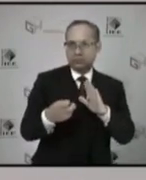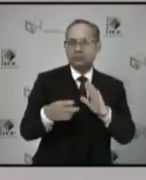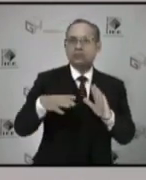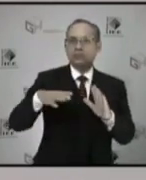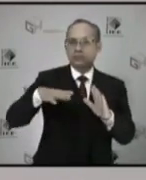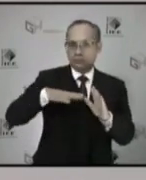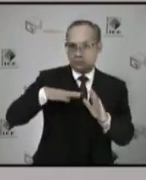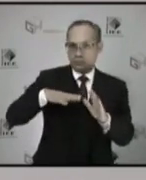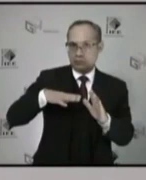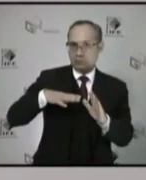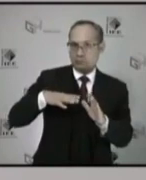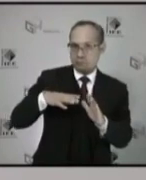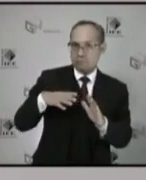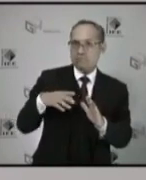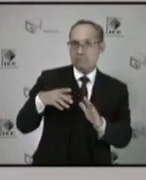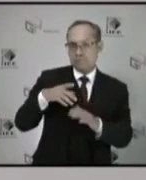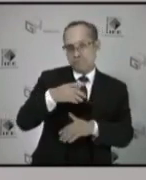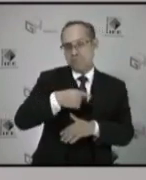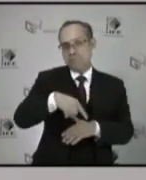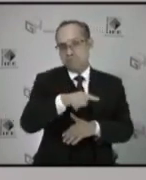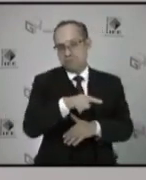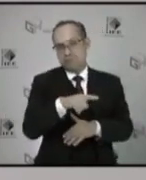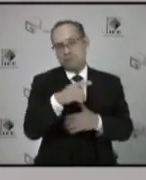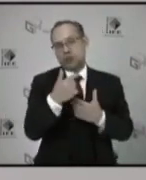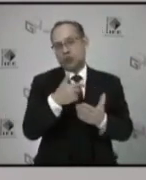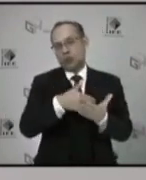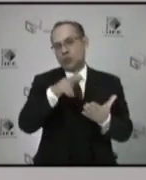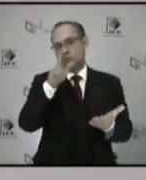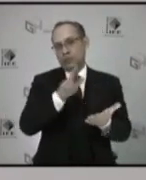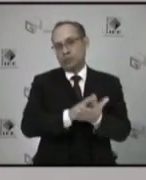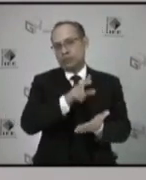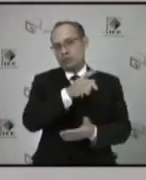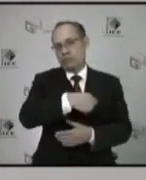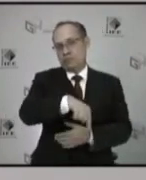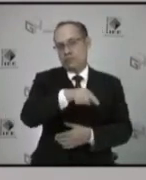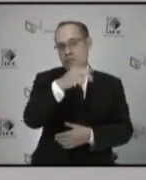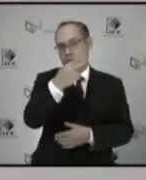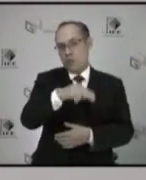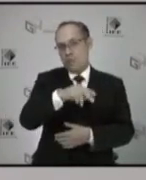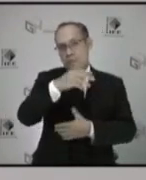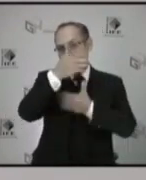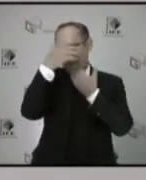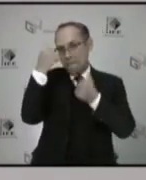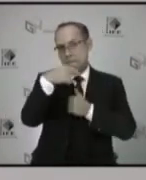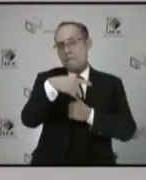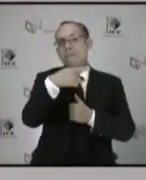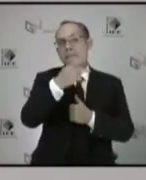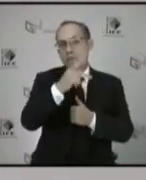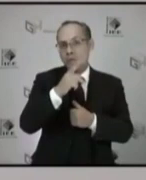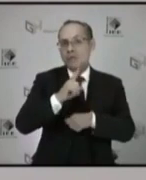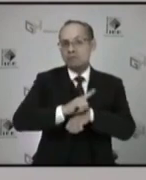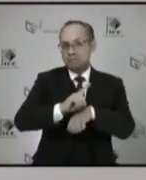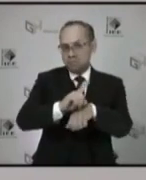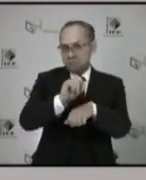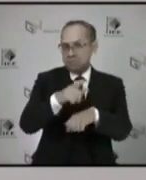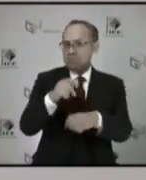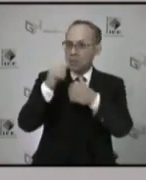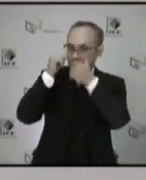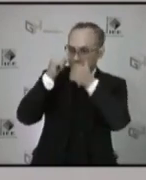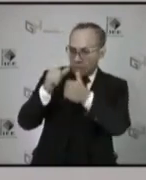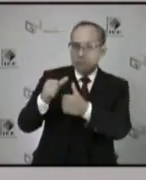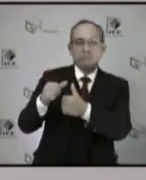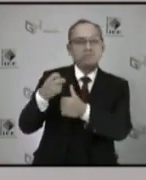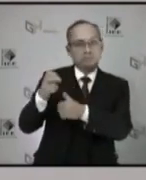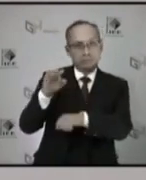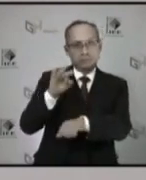existen héroes y heroínas en el anonimato que todos los días están pendientes de nosotros. Ese